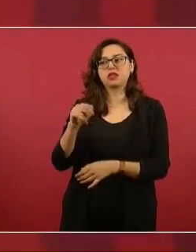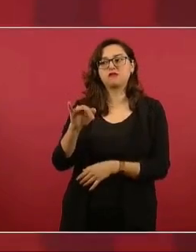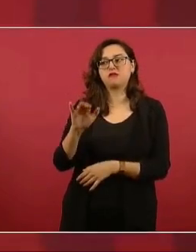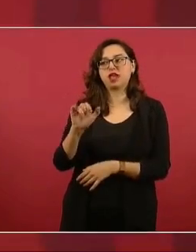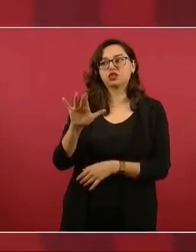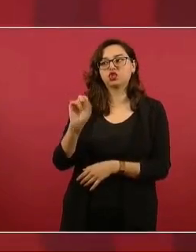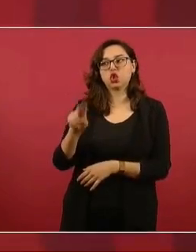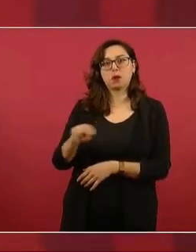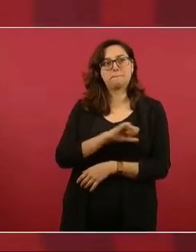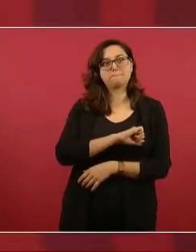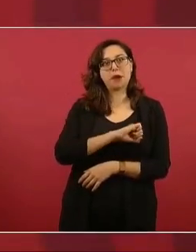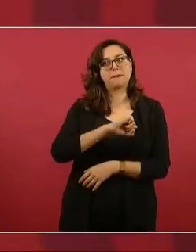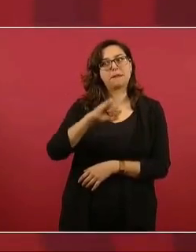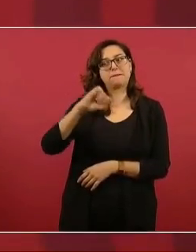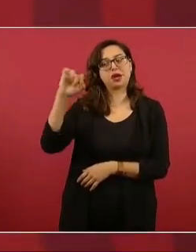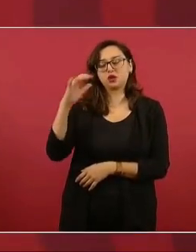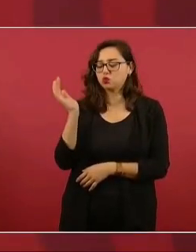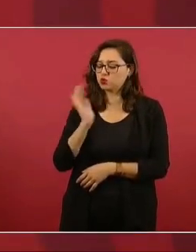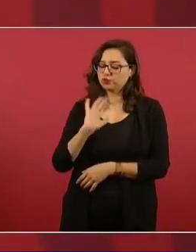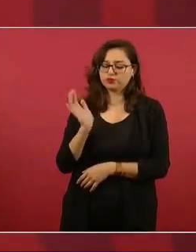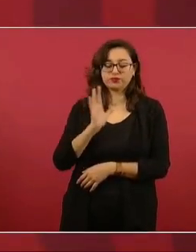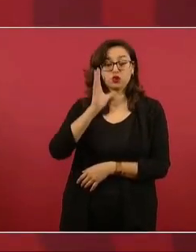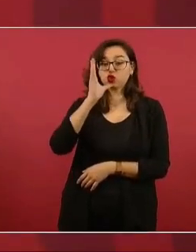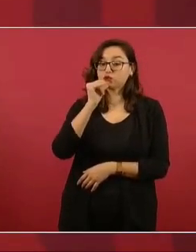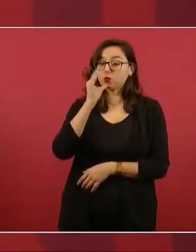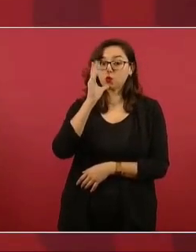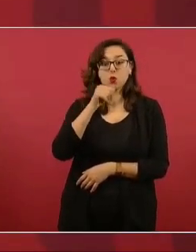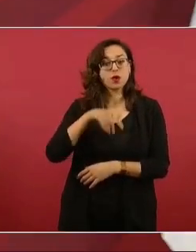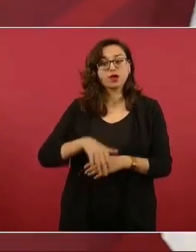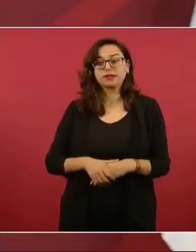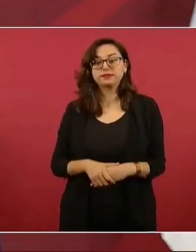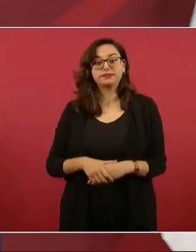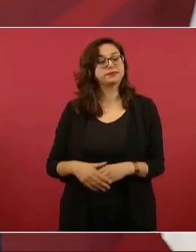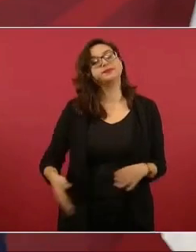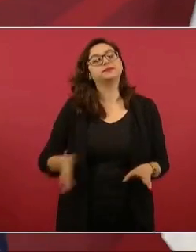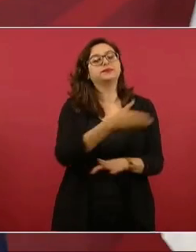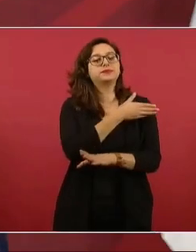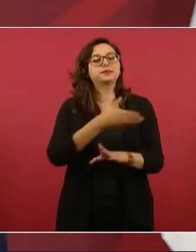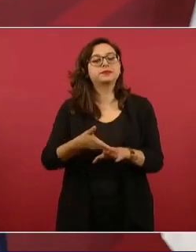Cometieron la barbaridad durante todo el periodo neoliberal